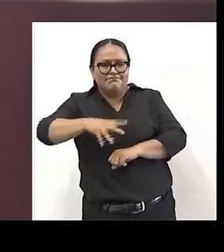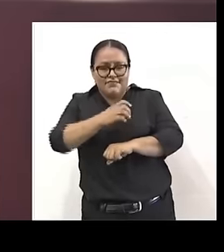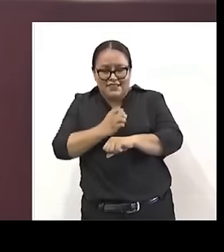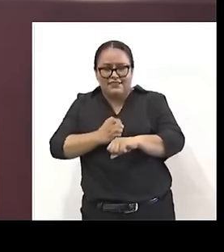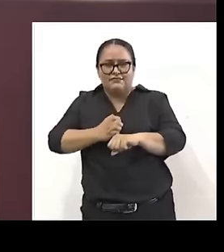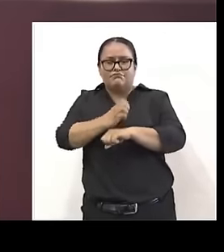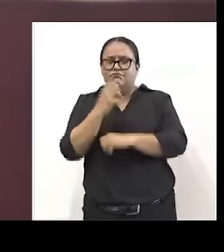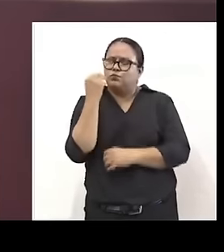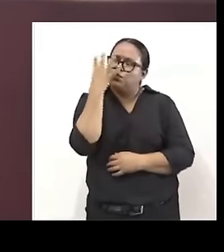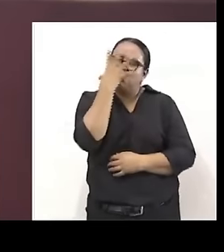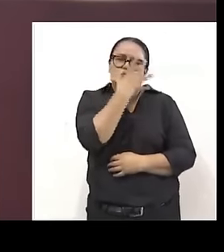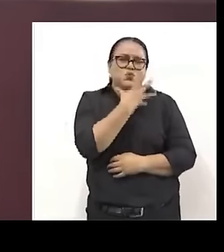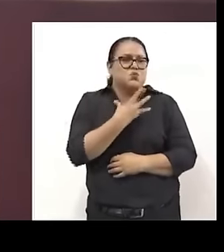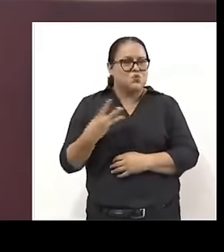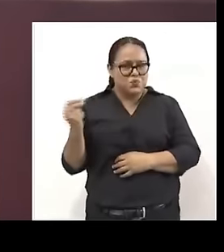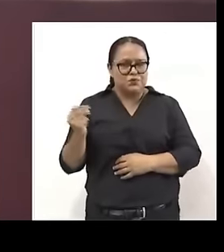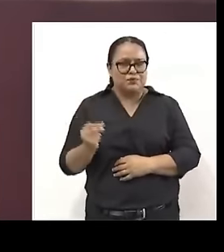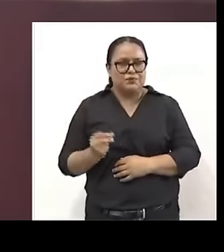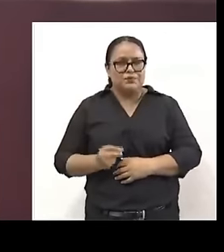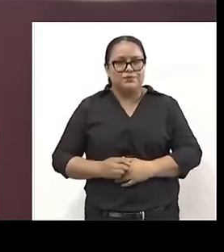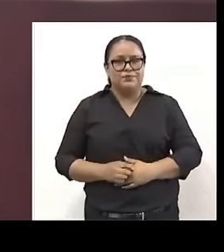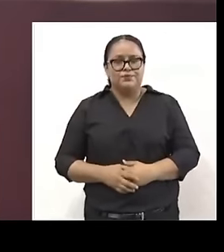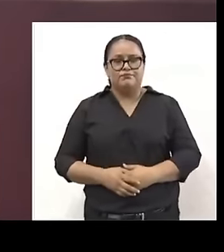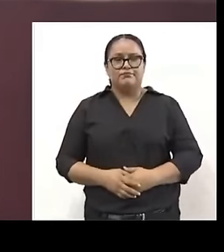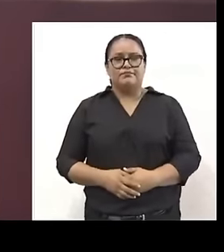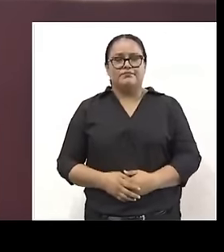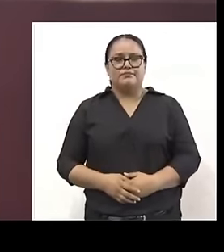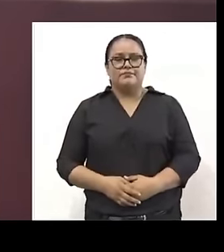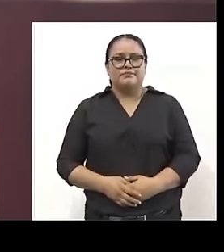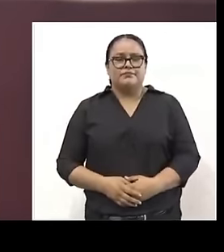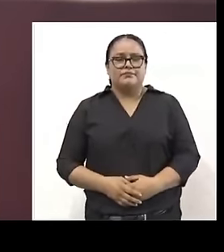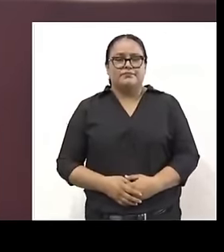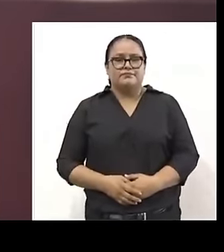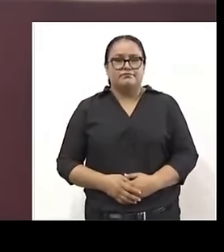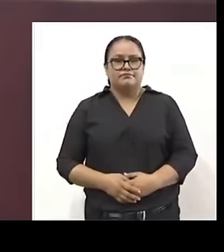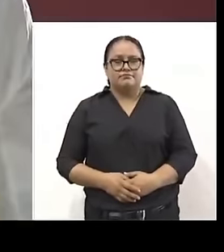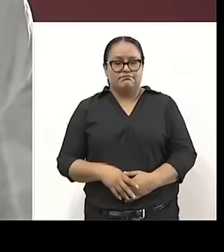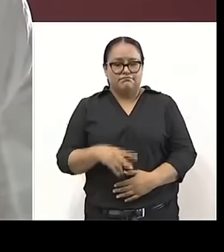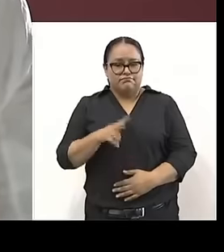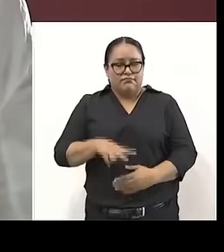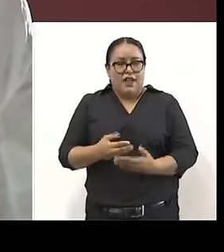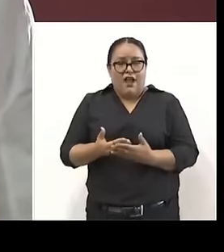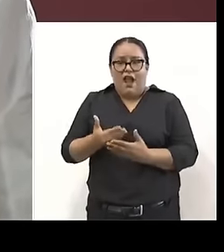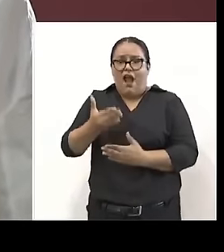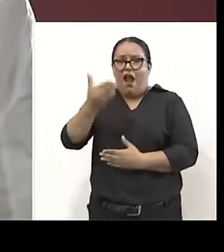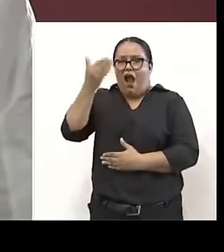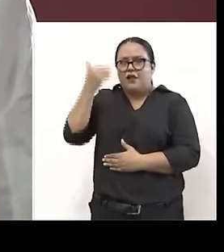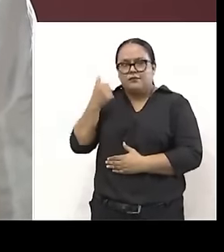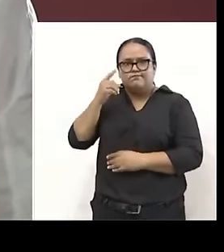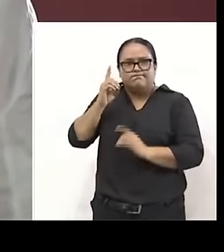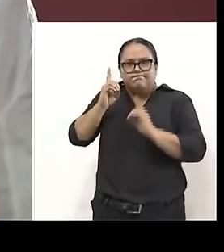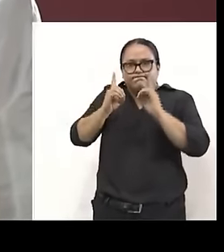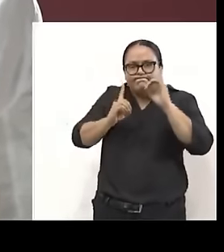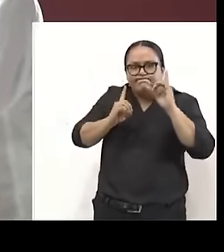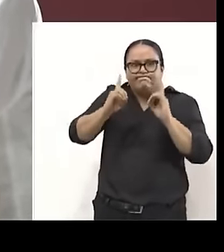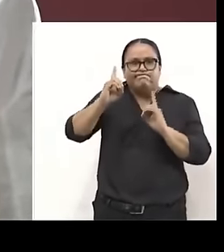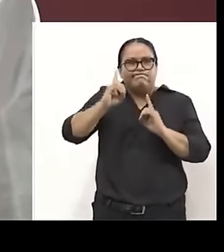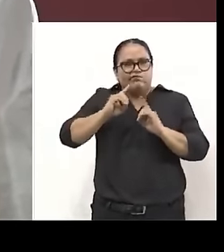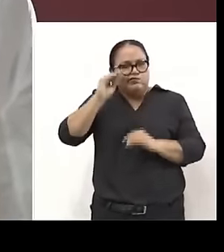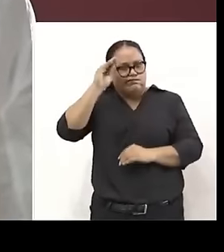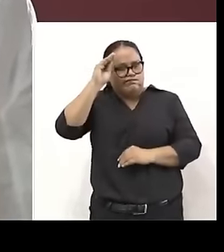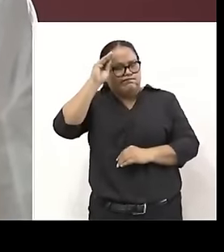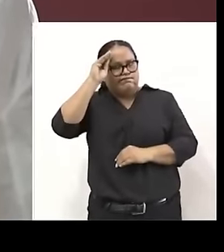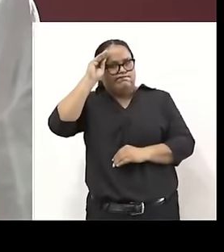permitido tener una Independencia económica y además contribuir en el despertar de la conciencia de la patria grande de todo el continente